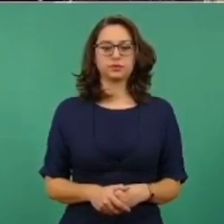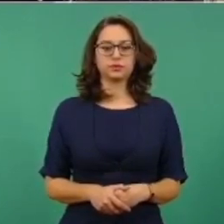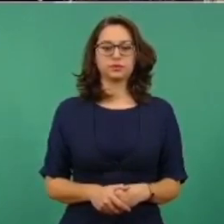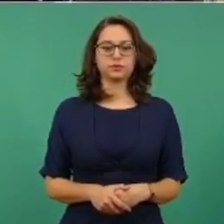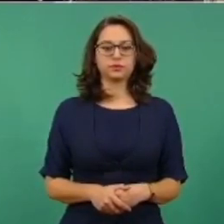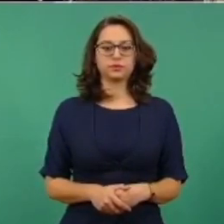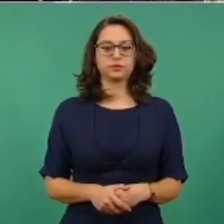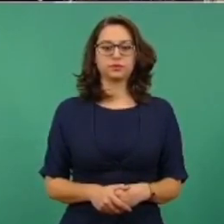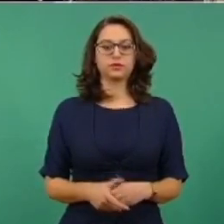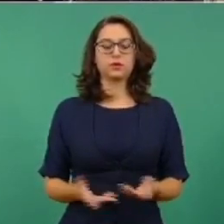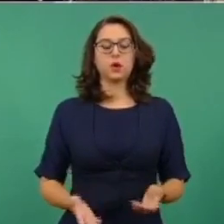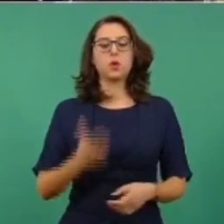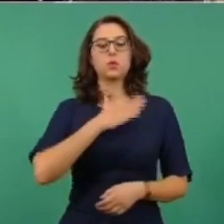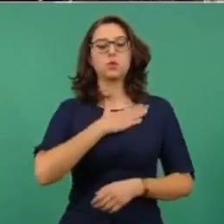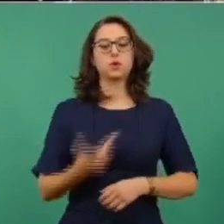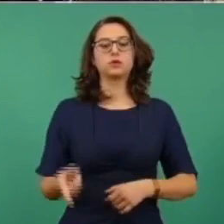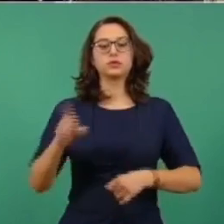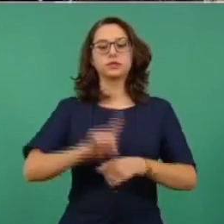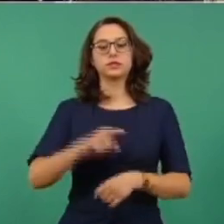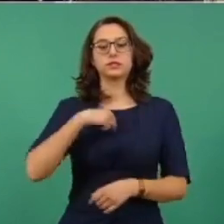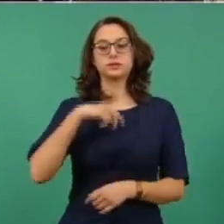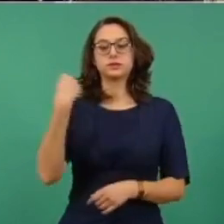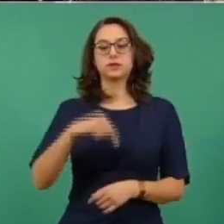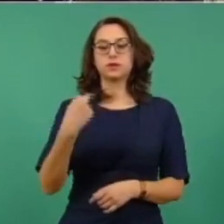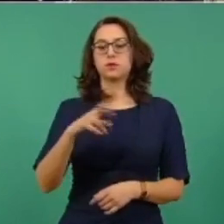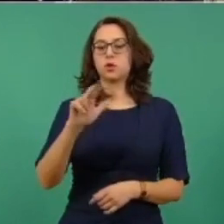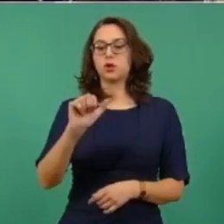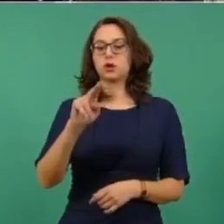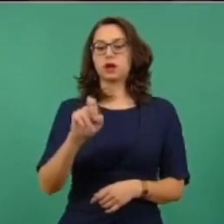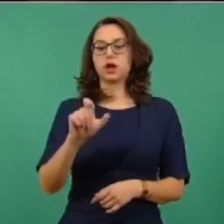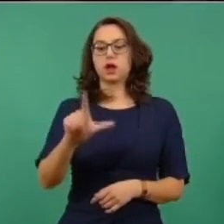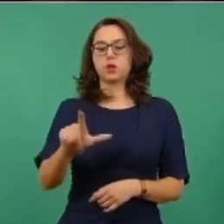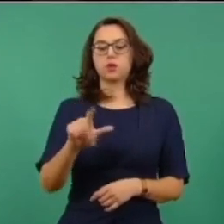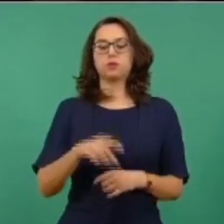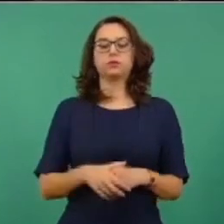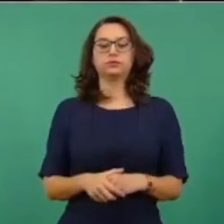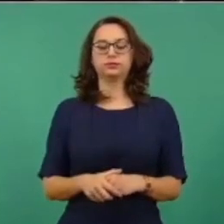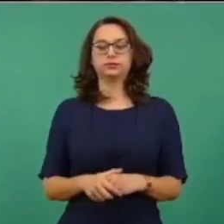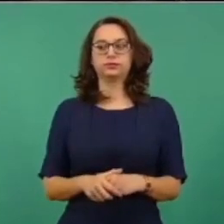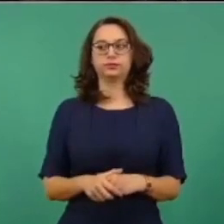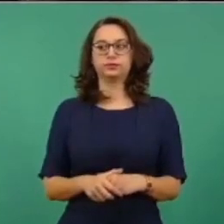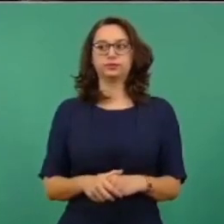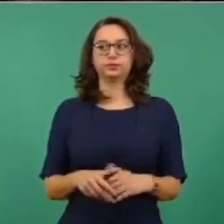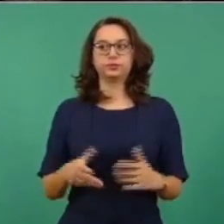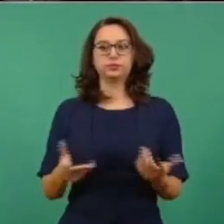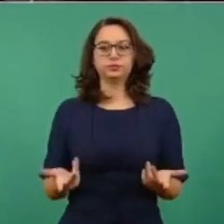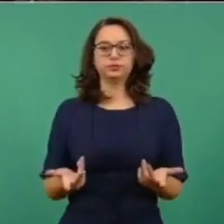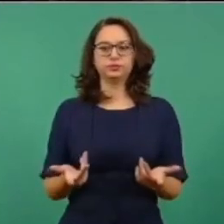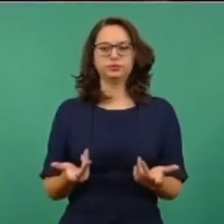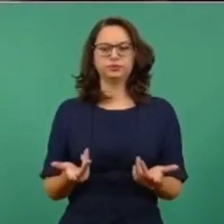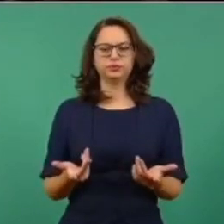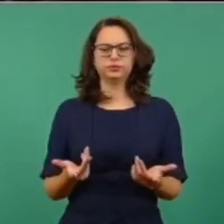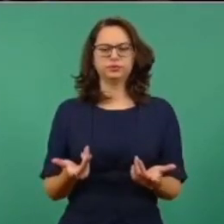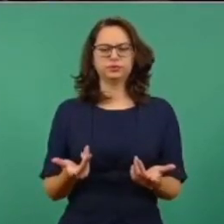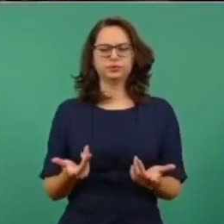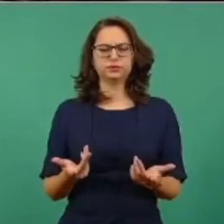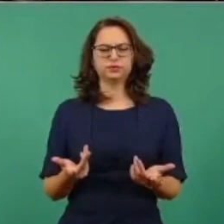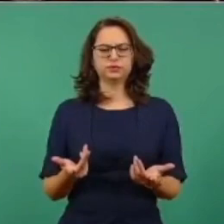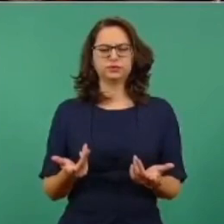Sí, señor presidente, buenos días. Raúl Hernández, del Barlovento, el Concepto Integral del Comercio